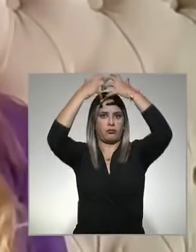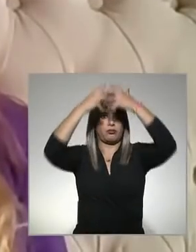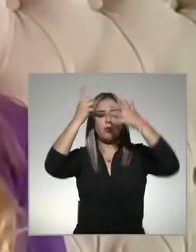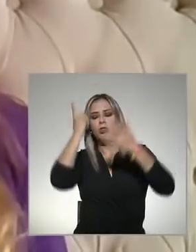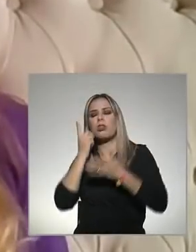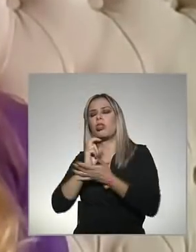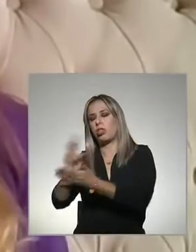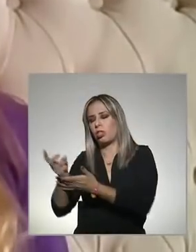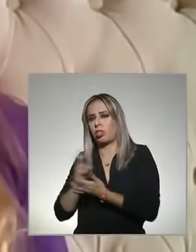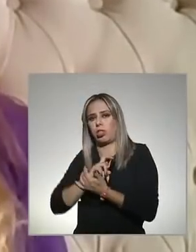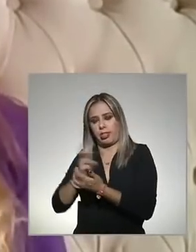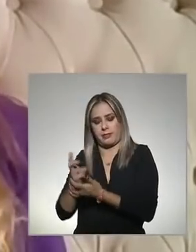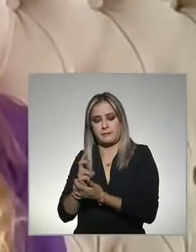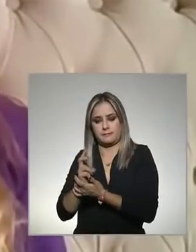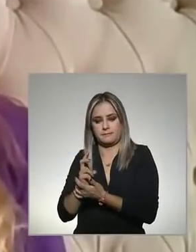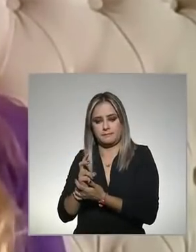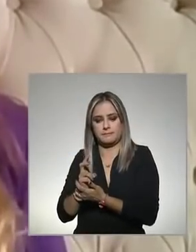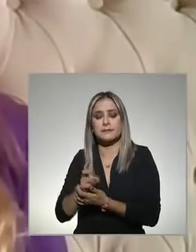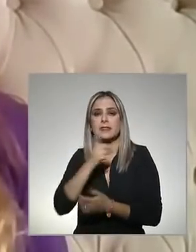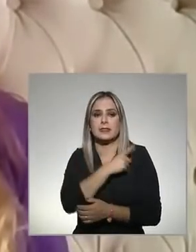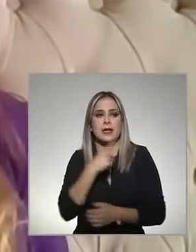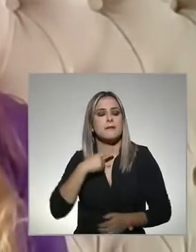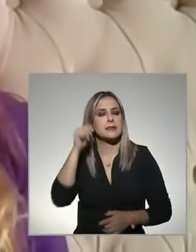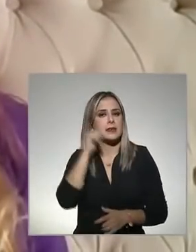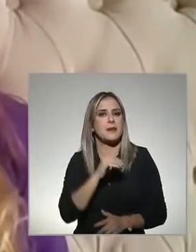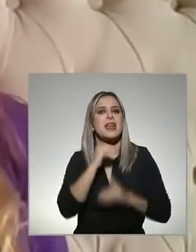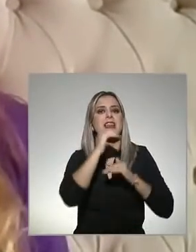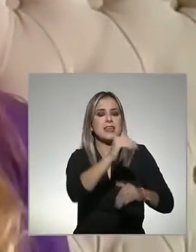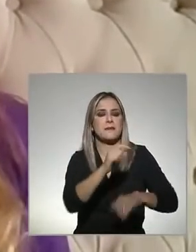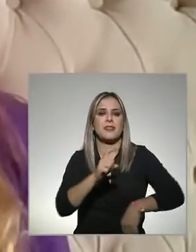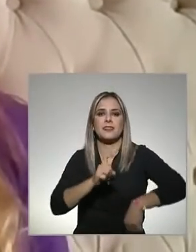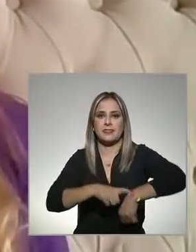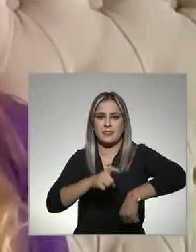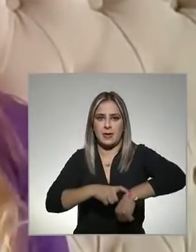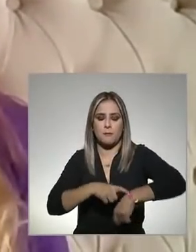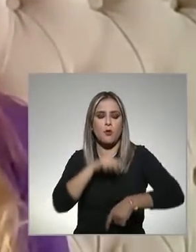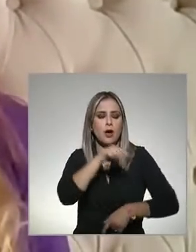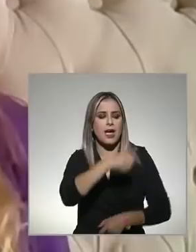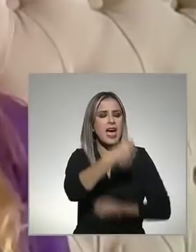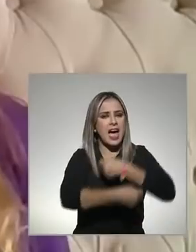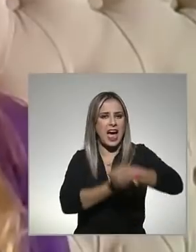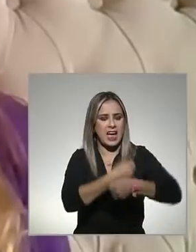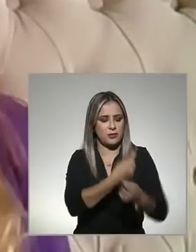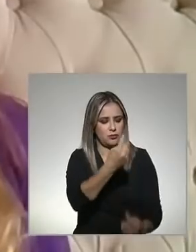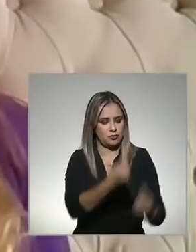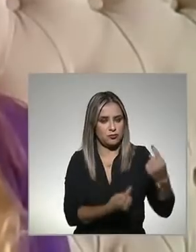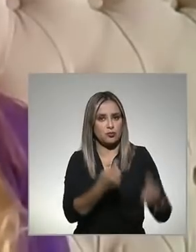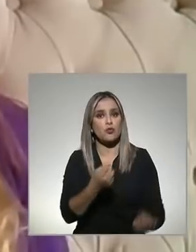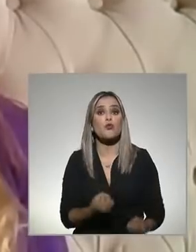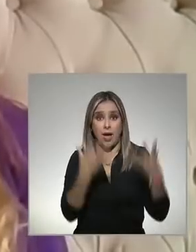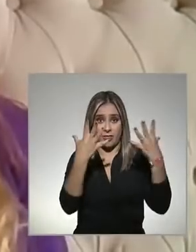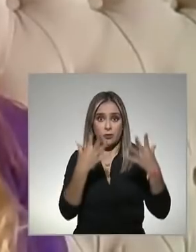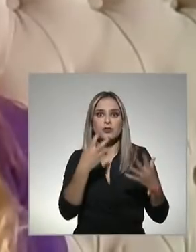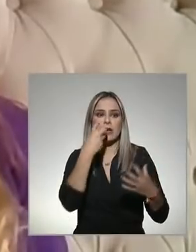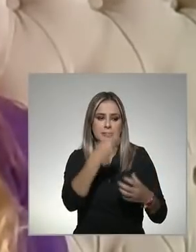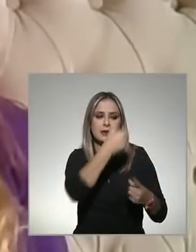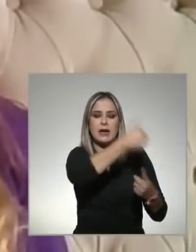poner el límite de tiempo. Dependiendo de la edad, es el tiempo que van